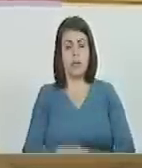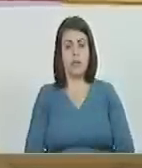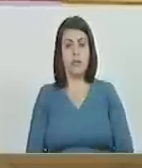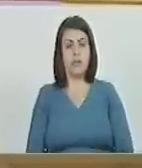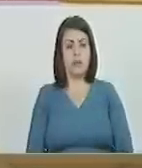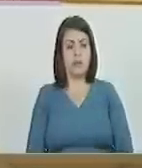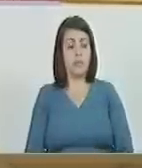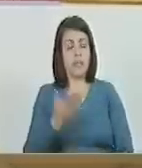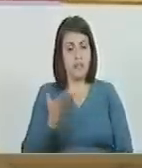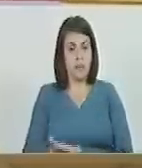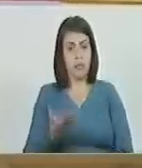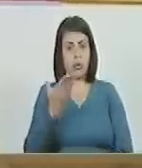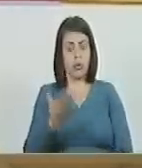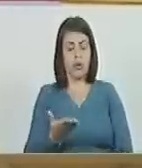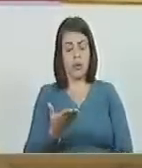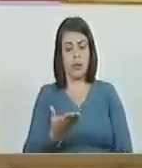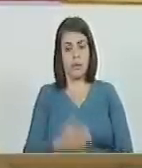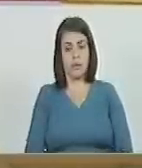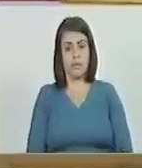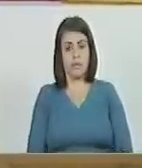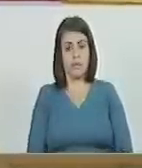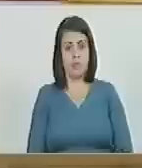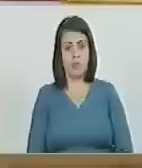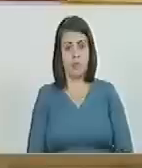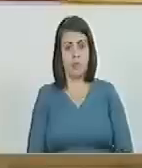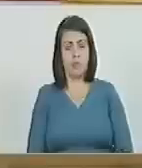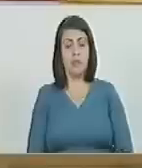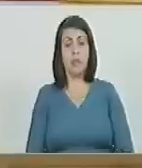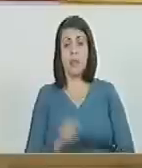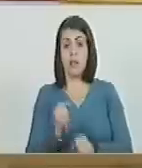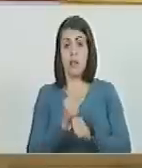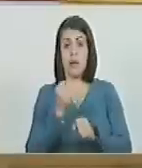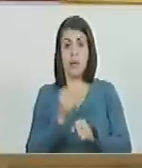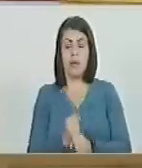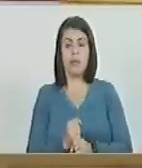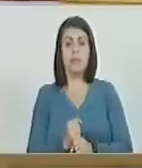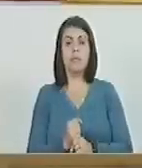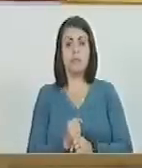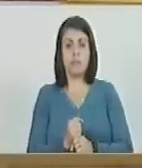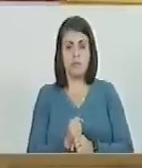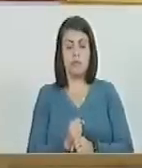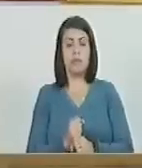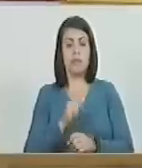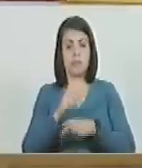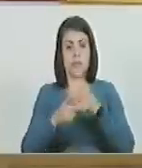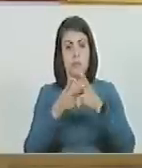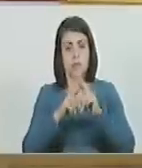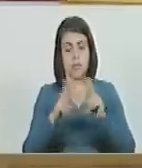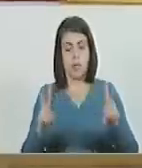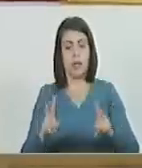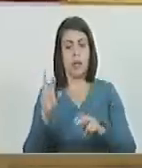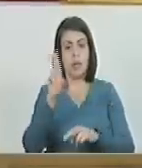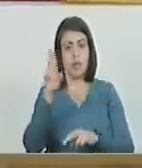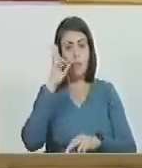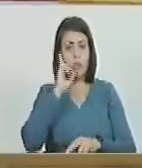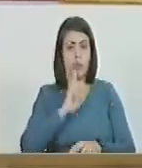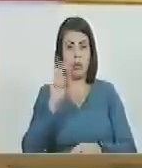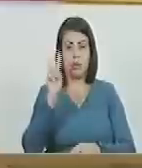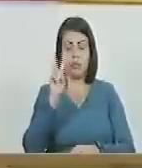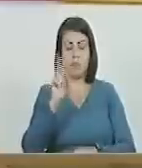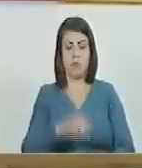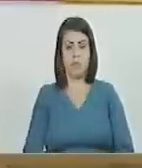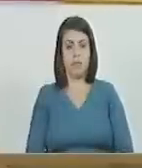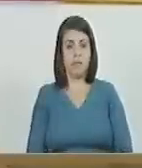público fundamental, crucial en el desenvolvimiento de la vida política pacífica de la República